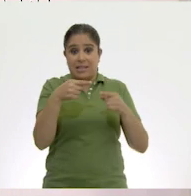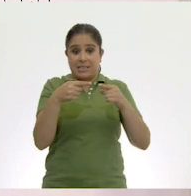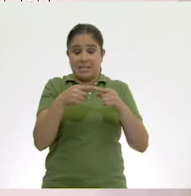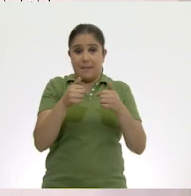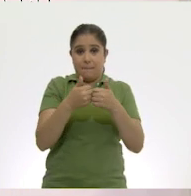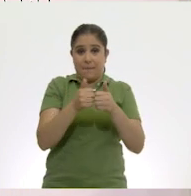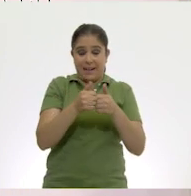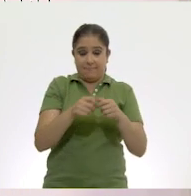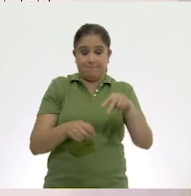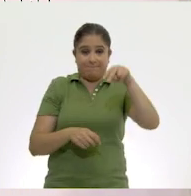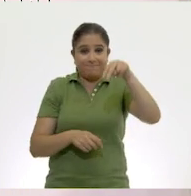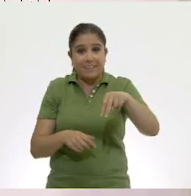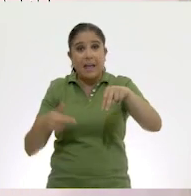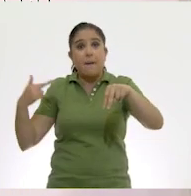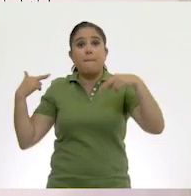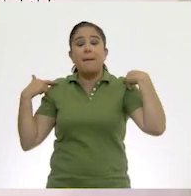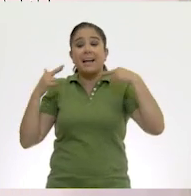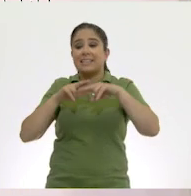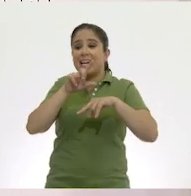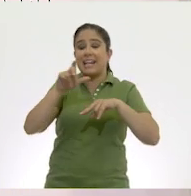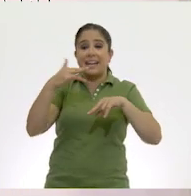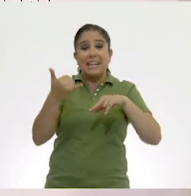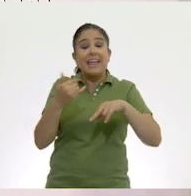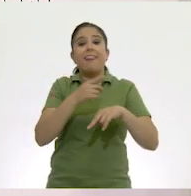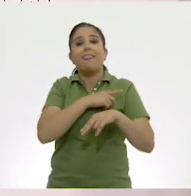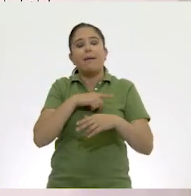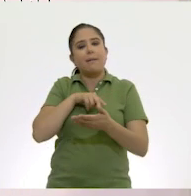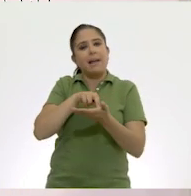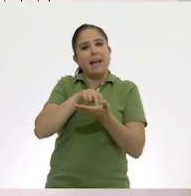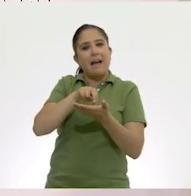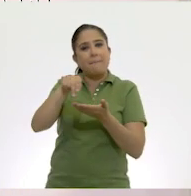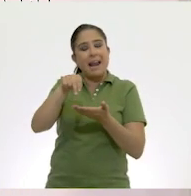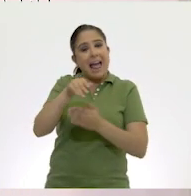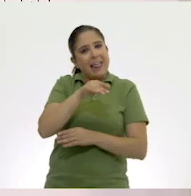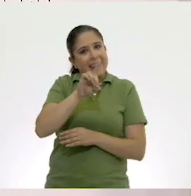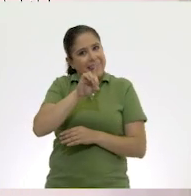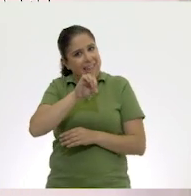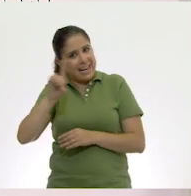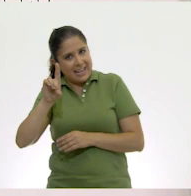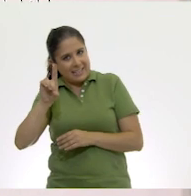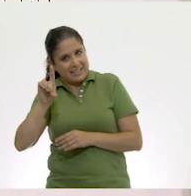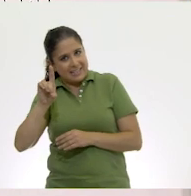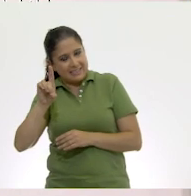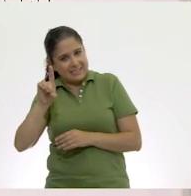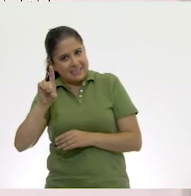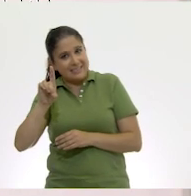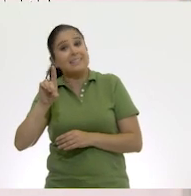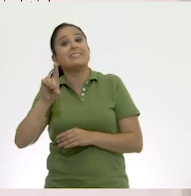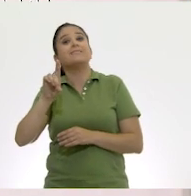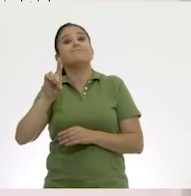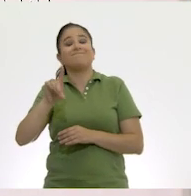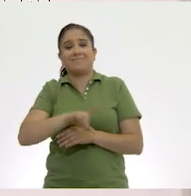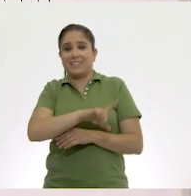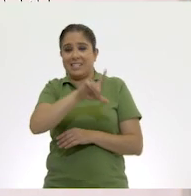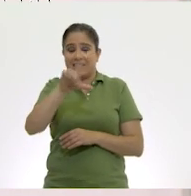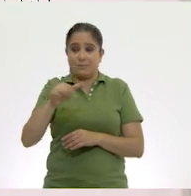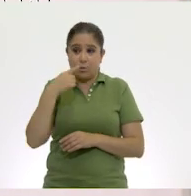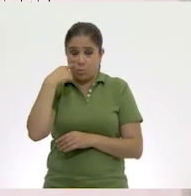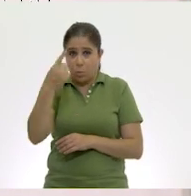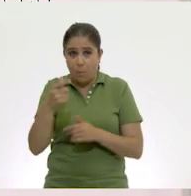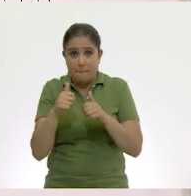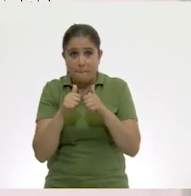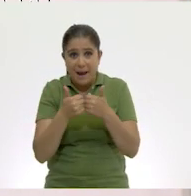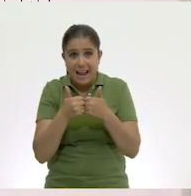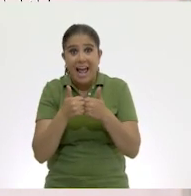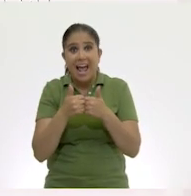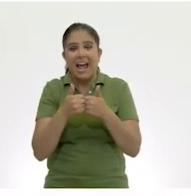de la panadería la maestra le me tiene que caminar hacia la derecha y después de encontrar la panadería